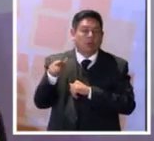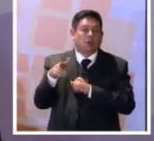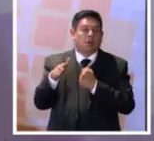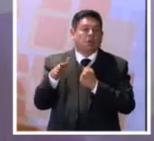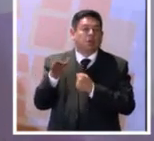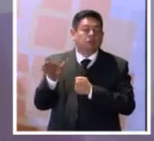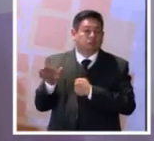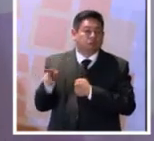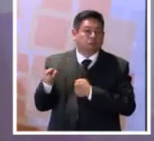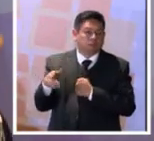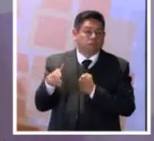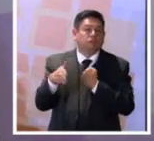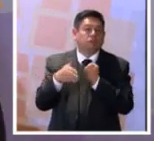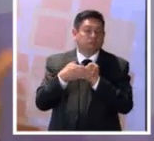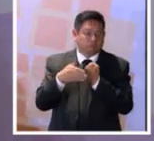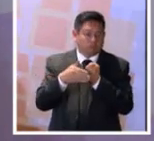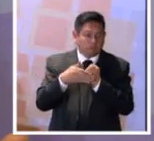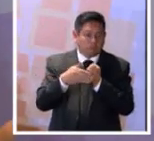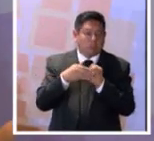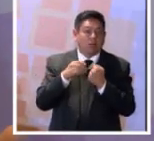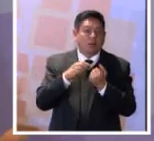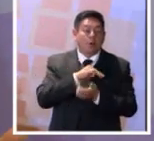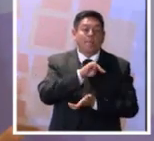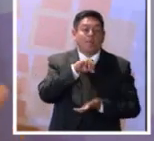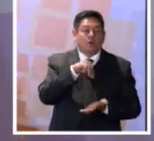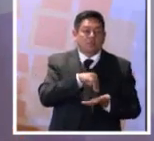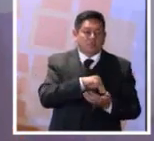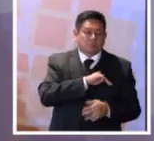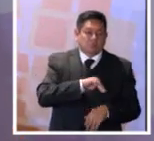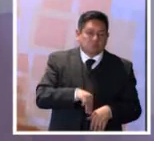concluir la renovación de los ayuntamientos